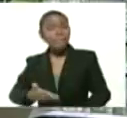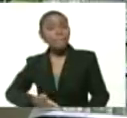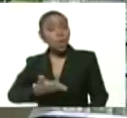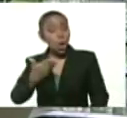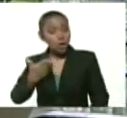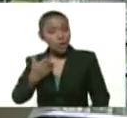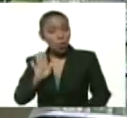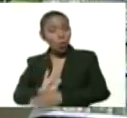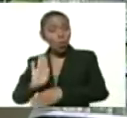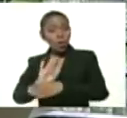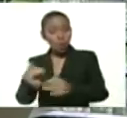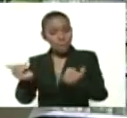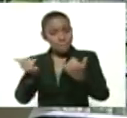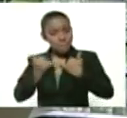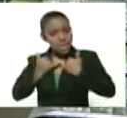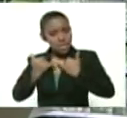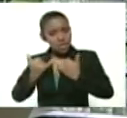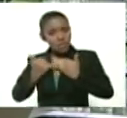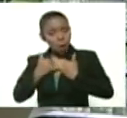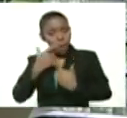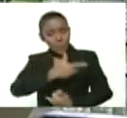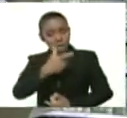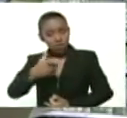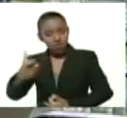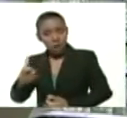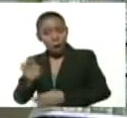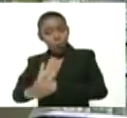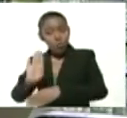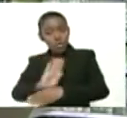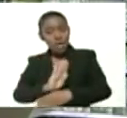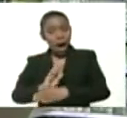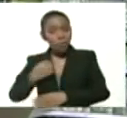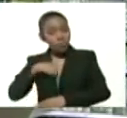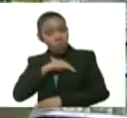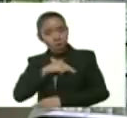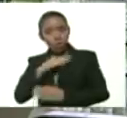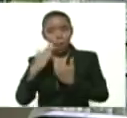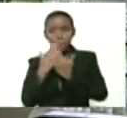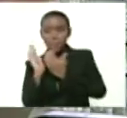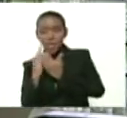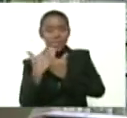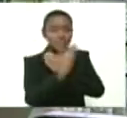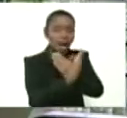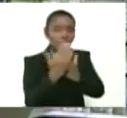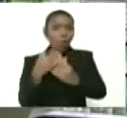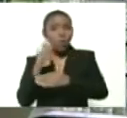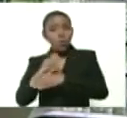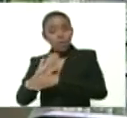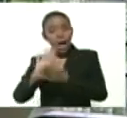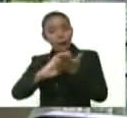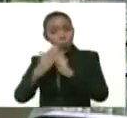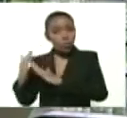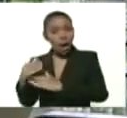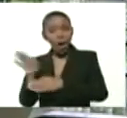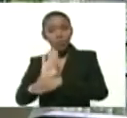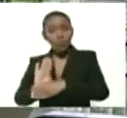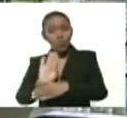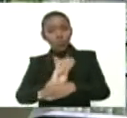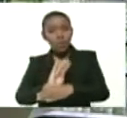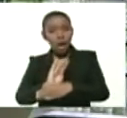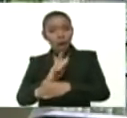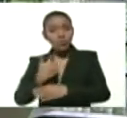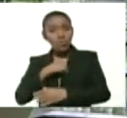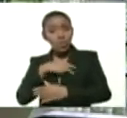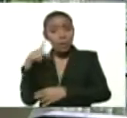para cuidarnos a nosotros mismos y cuidar a los nuestros, y cuidar a nuestros vecinos, y cuidar a nuestra comunidad, y cuidar